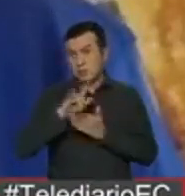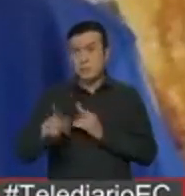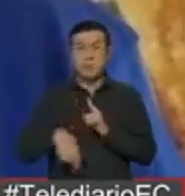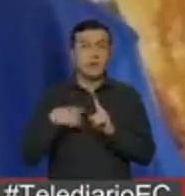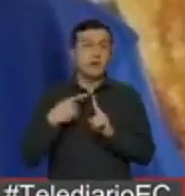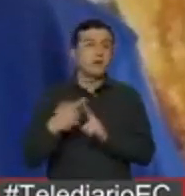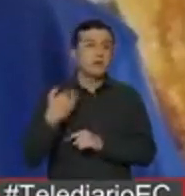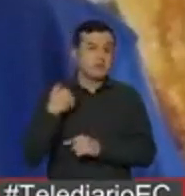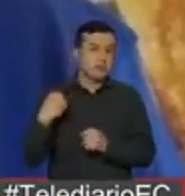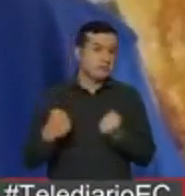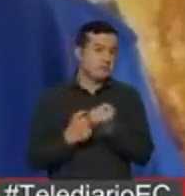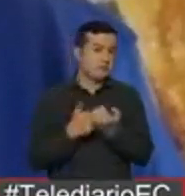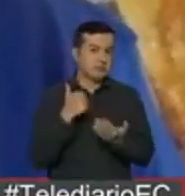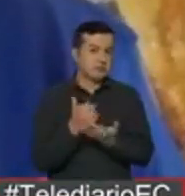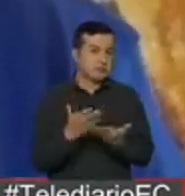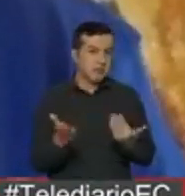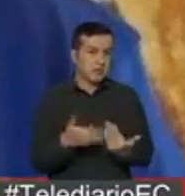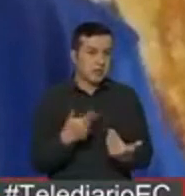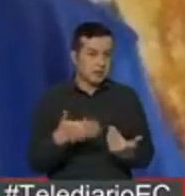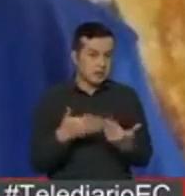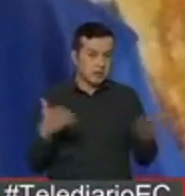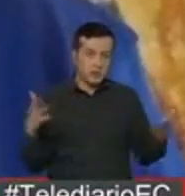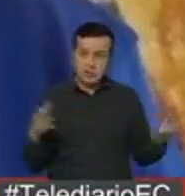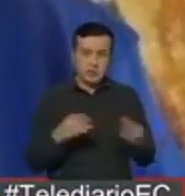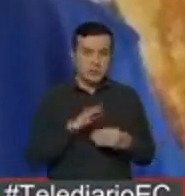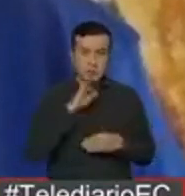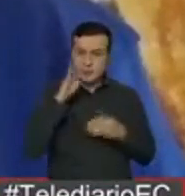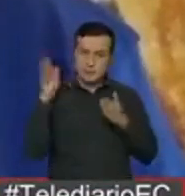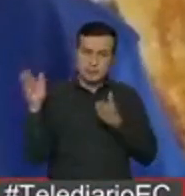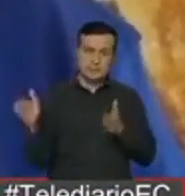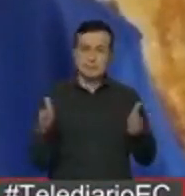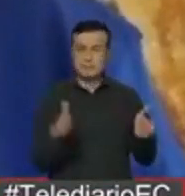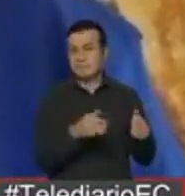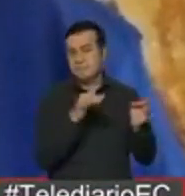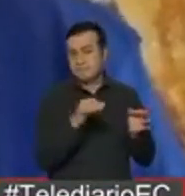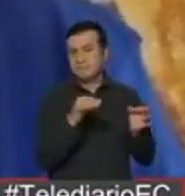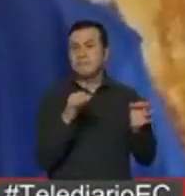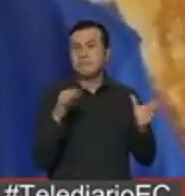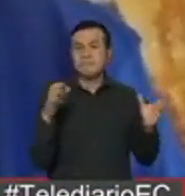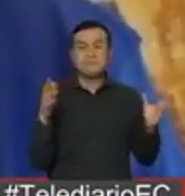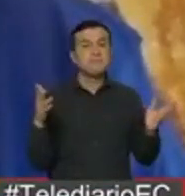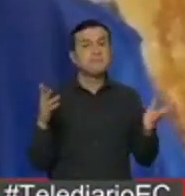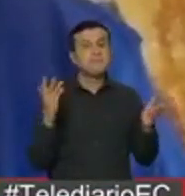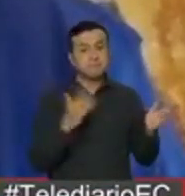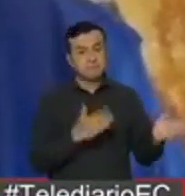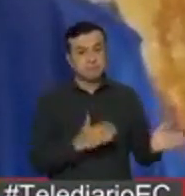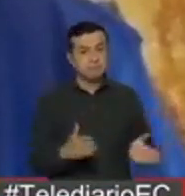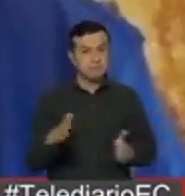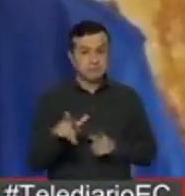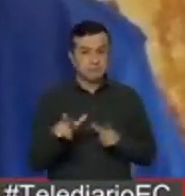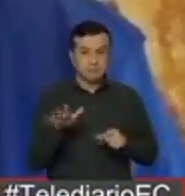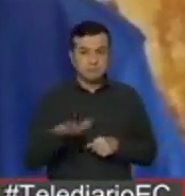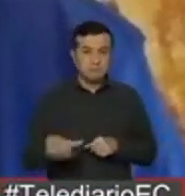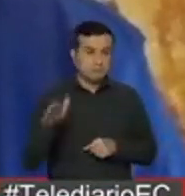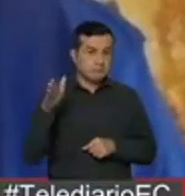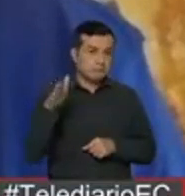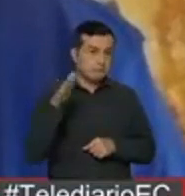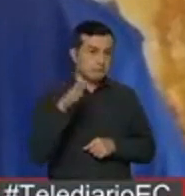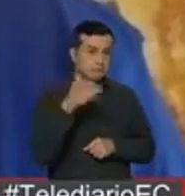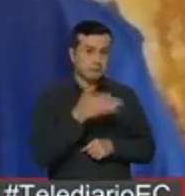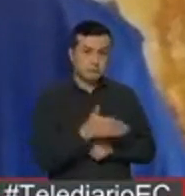de tener facilidades a todo momento para tener esos destinos. Eso